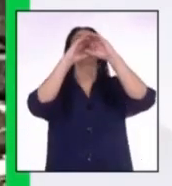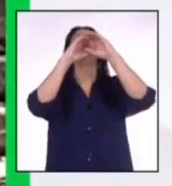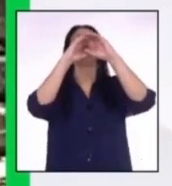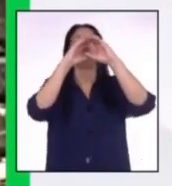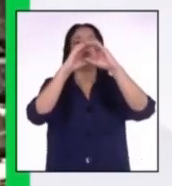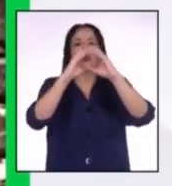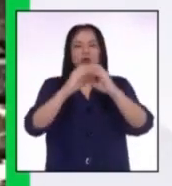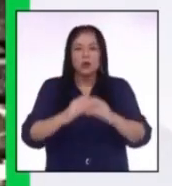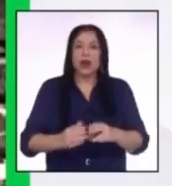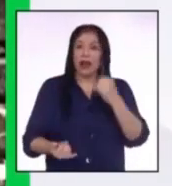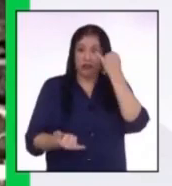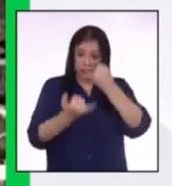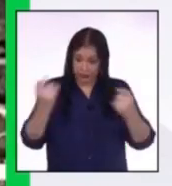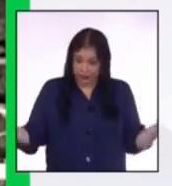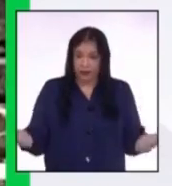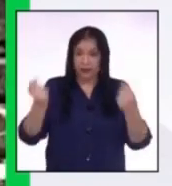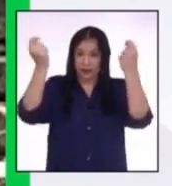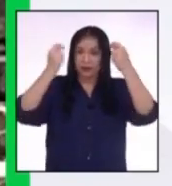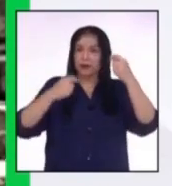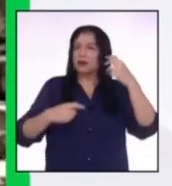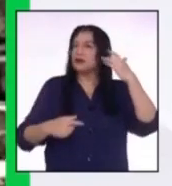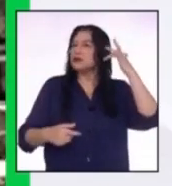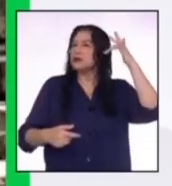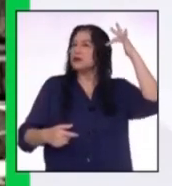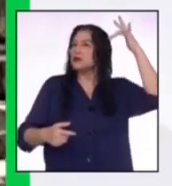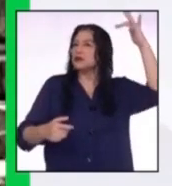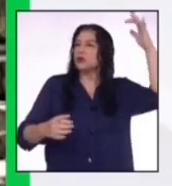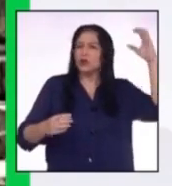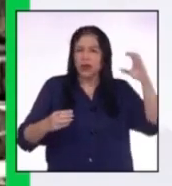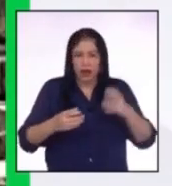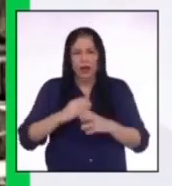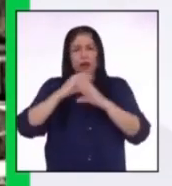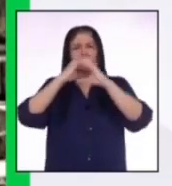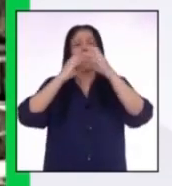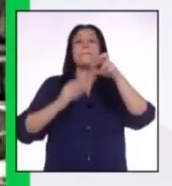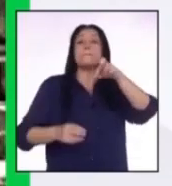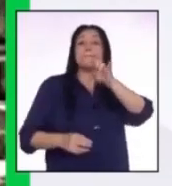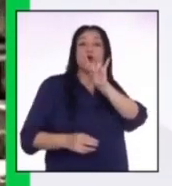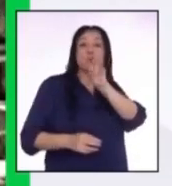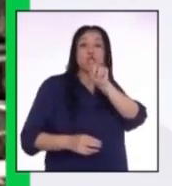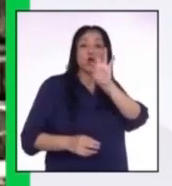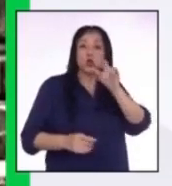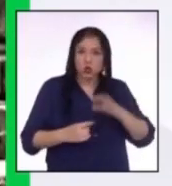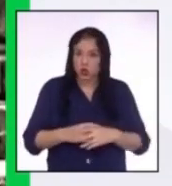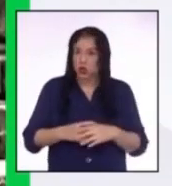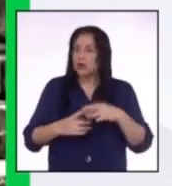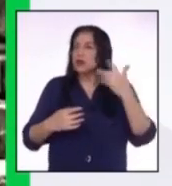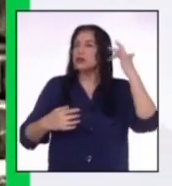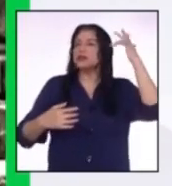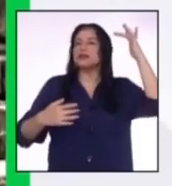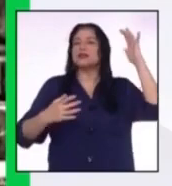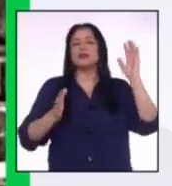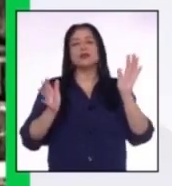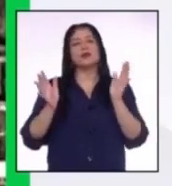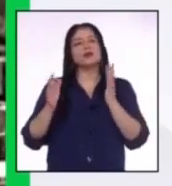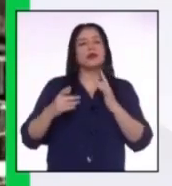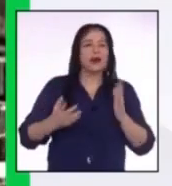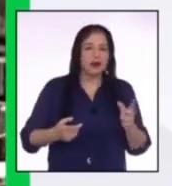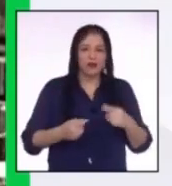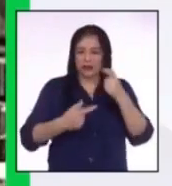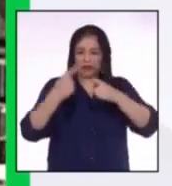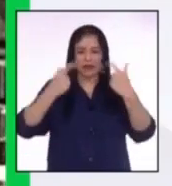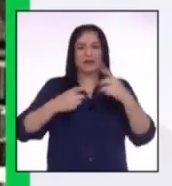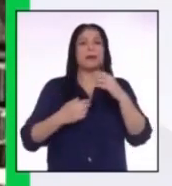al finalizar el ritual se escucha el armonioso sonido de los pututos y la música ancestral de los comuneros